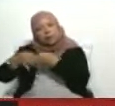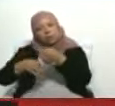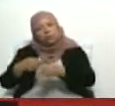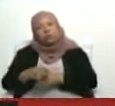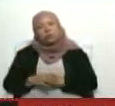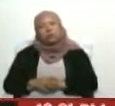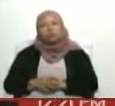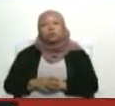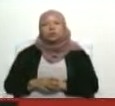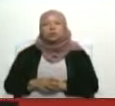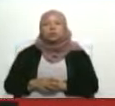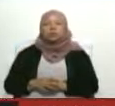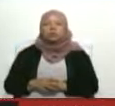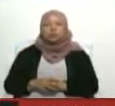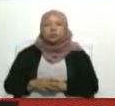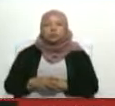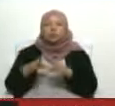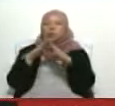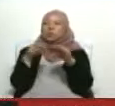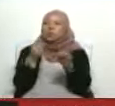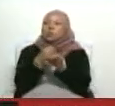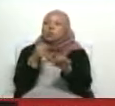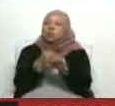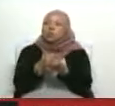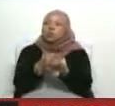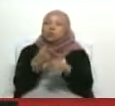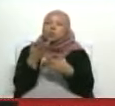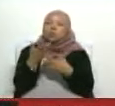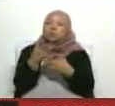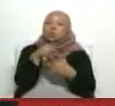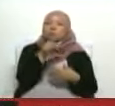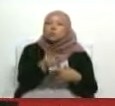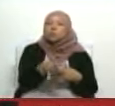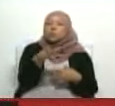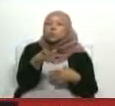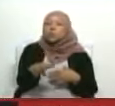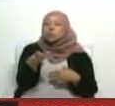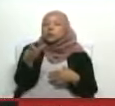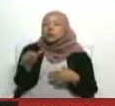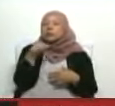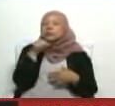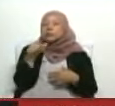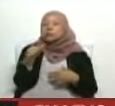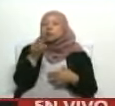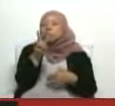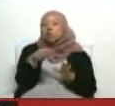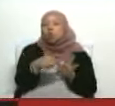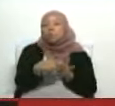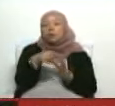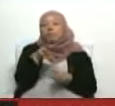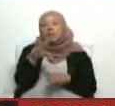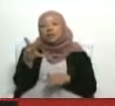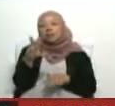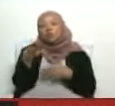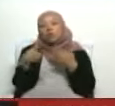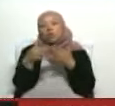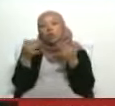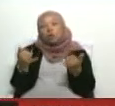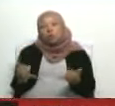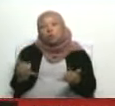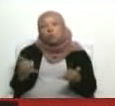Y vean ustedes ahora la secuencia rápida que voy a mencionar para caer en mayo 2023 hasta la fecha,